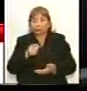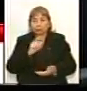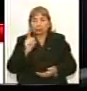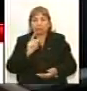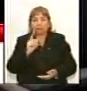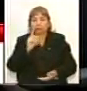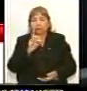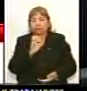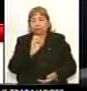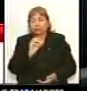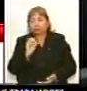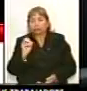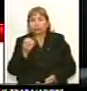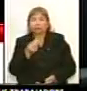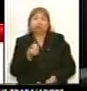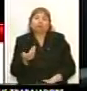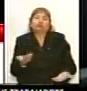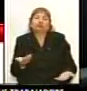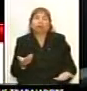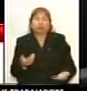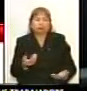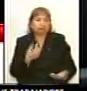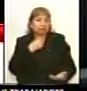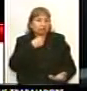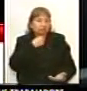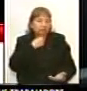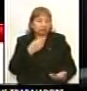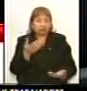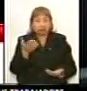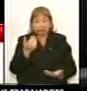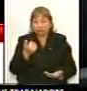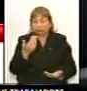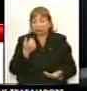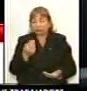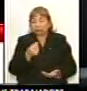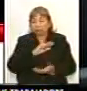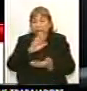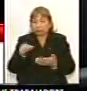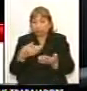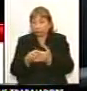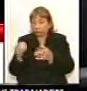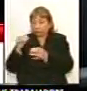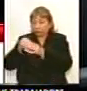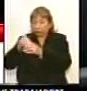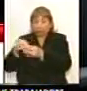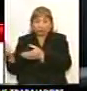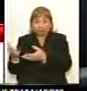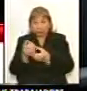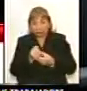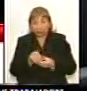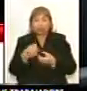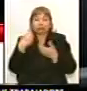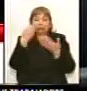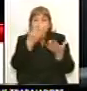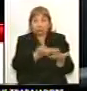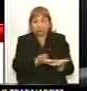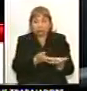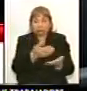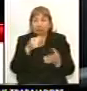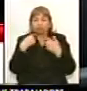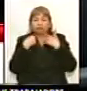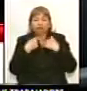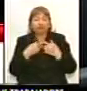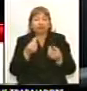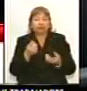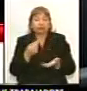ni a 100 soles. Un aspecto trascendente sobre la viabilidad de la propuesta es que los afiliados que ya no cotizan pierden su fondo y